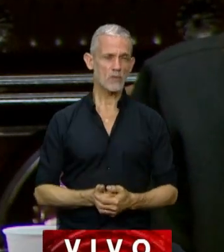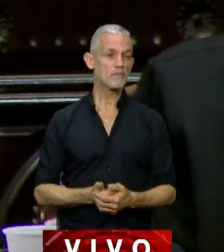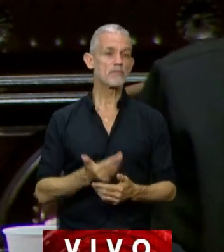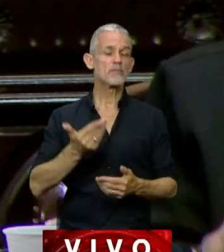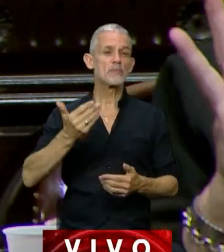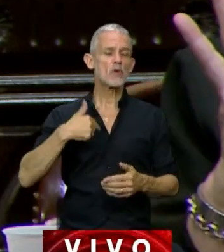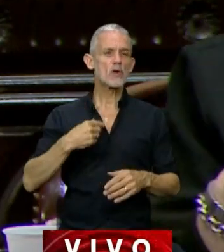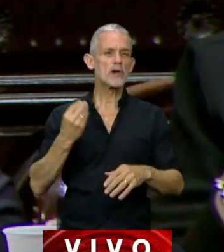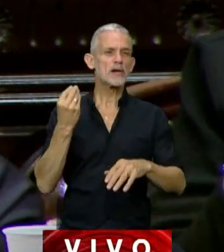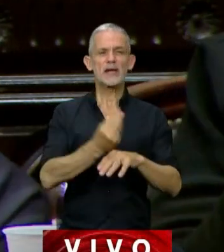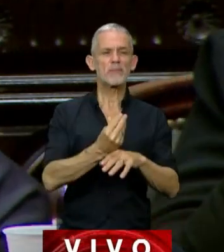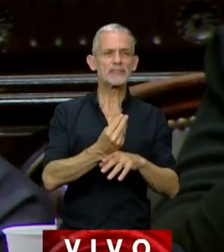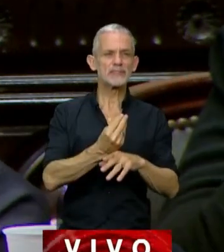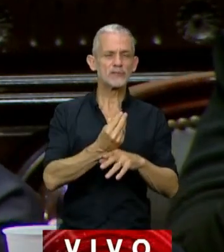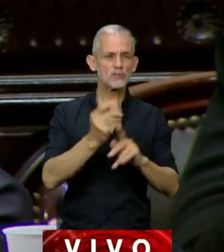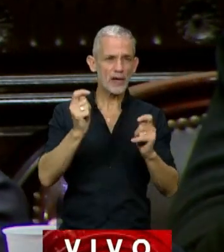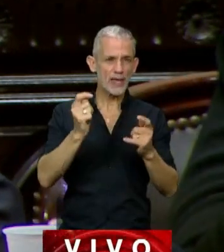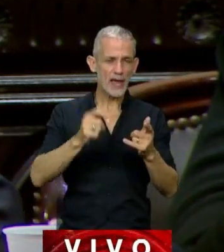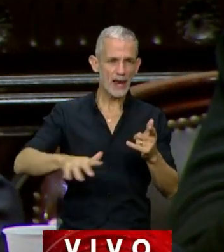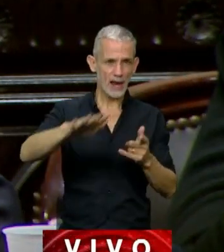en nombre y representación